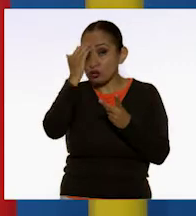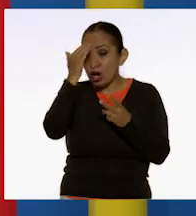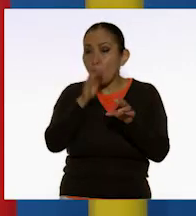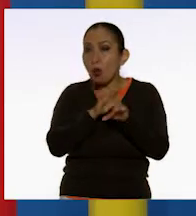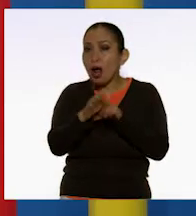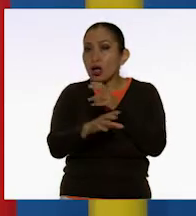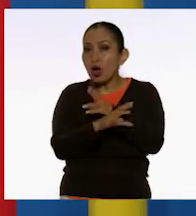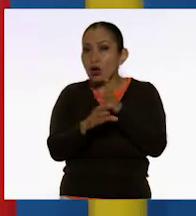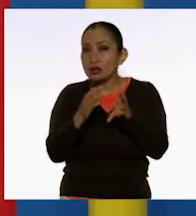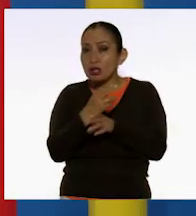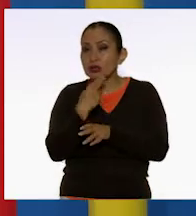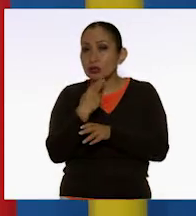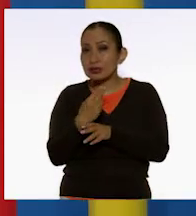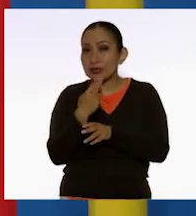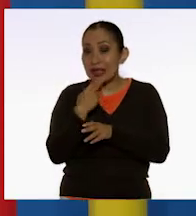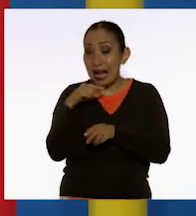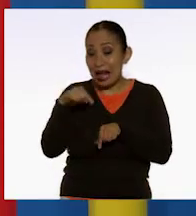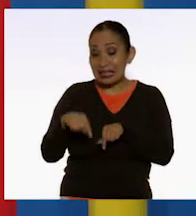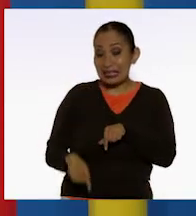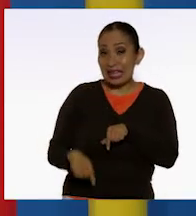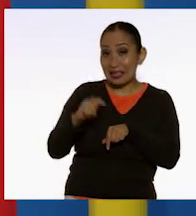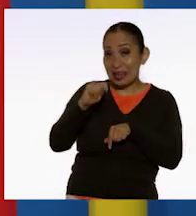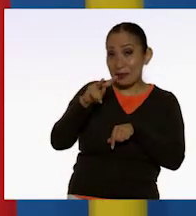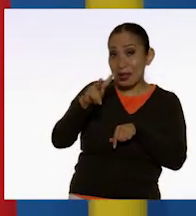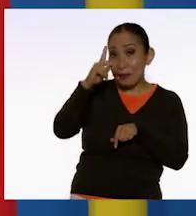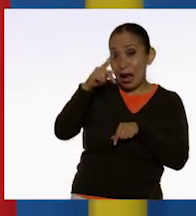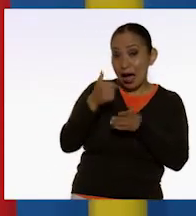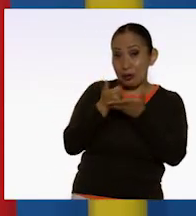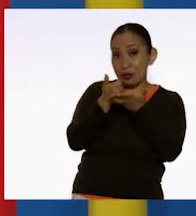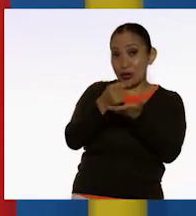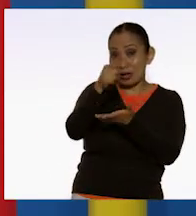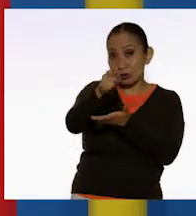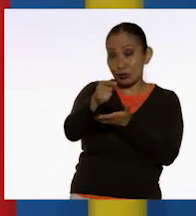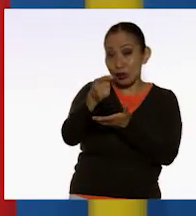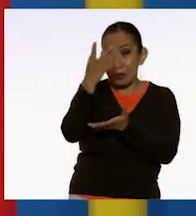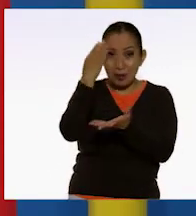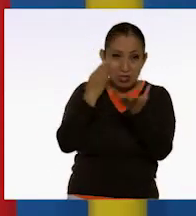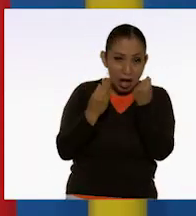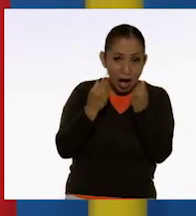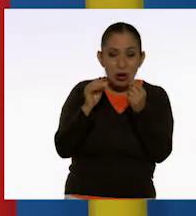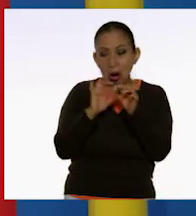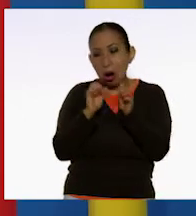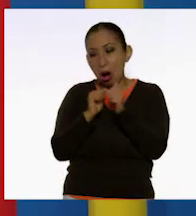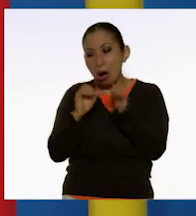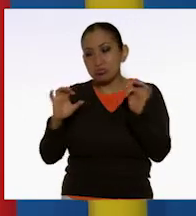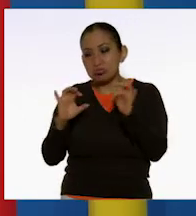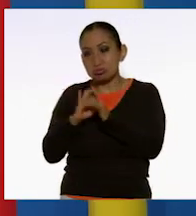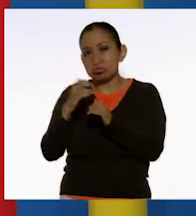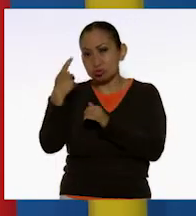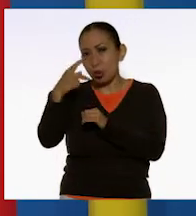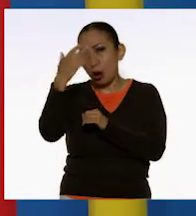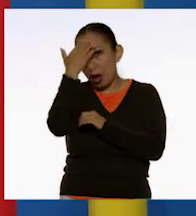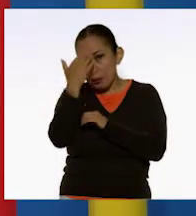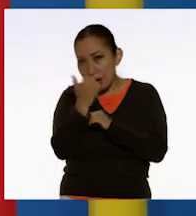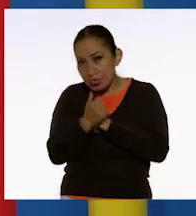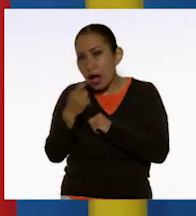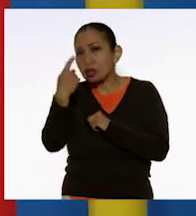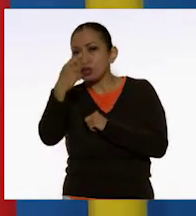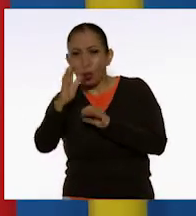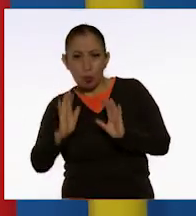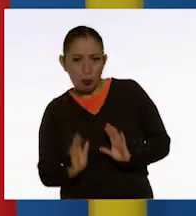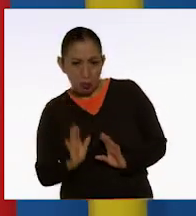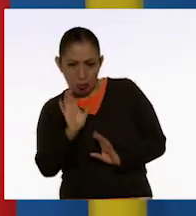que se aprovechan en los programas para favorecer su aprendizaje, vinculados con las principales habilidades, actitudes